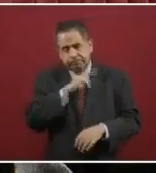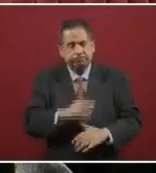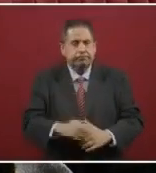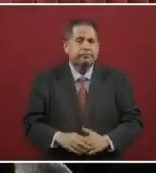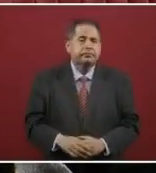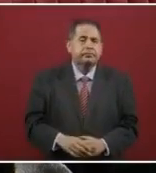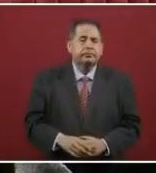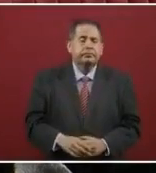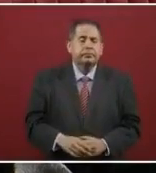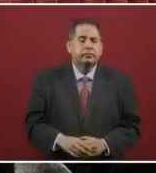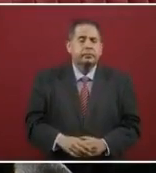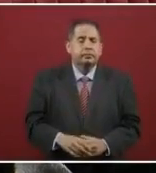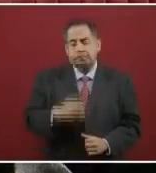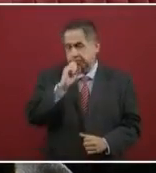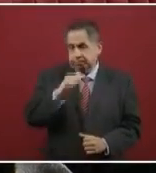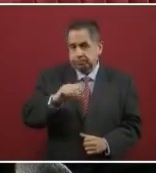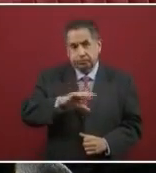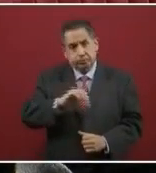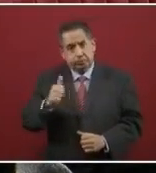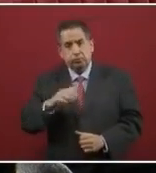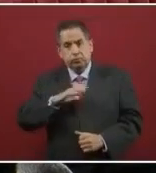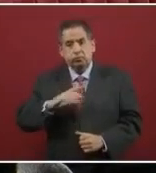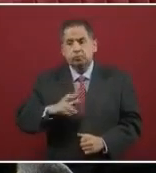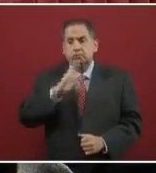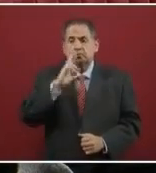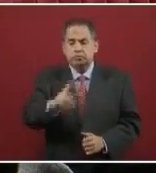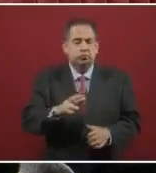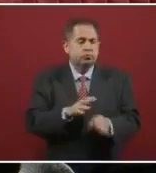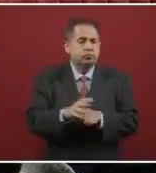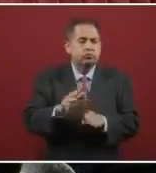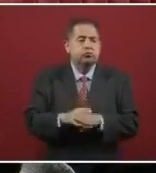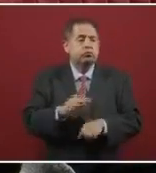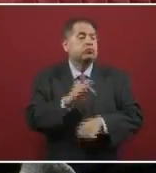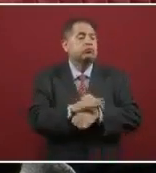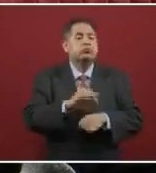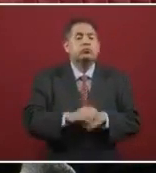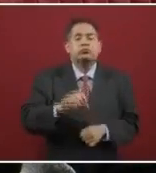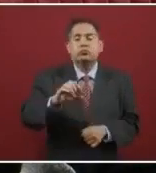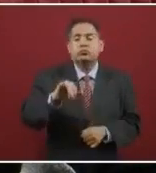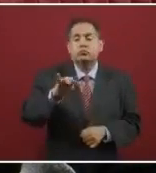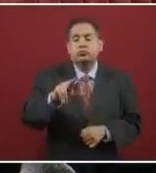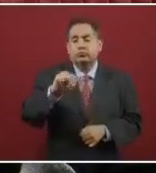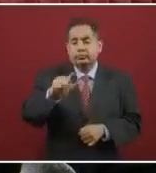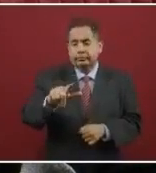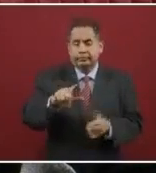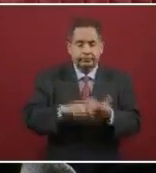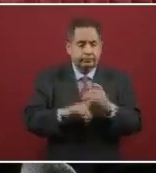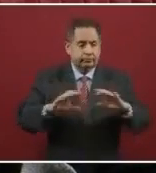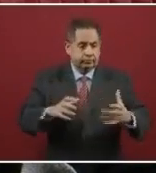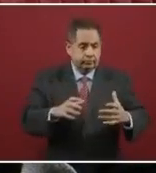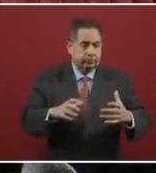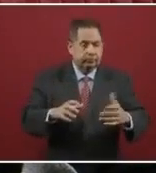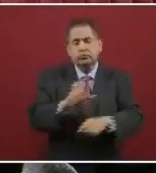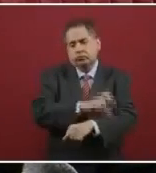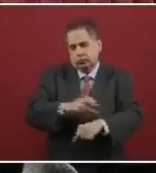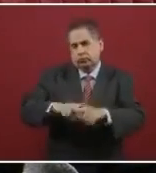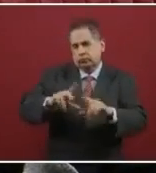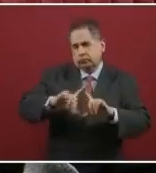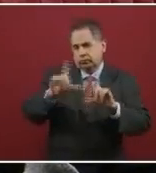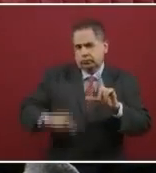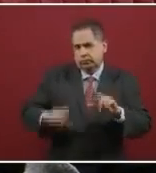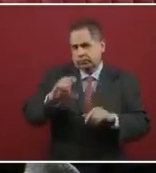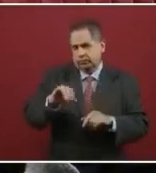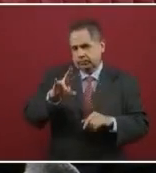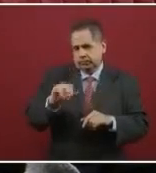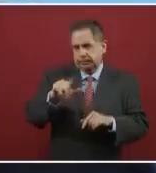También hay un reporte de las acciones en materia de protección civil que elabora la Coordinación Nacional de Protección Civil, dado